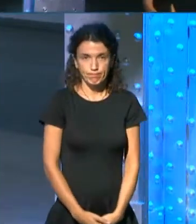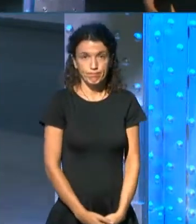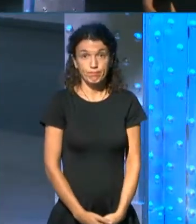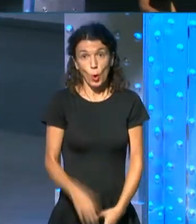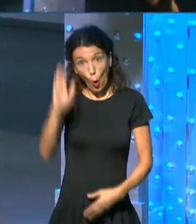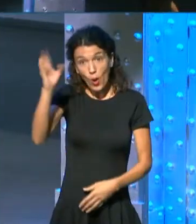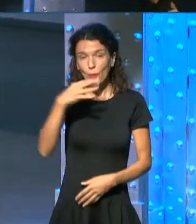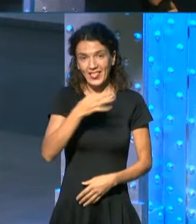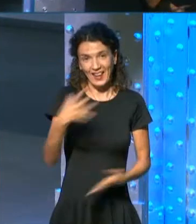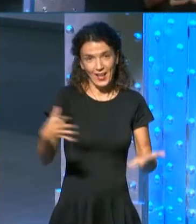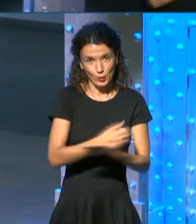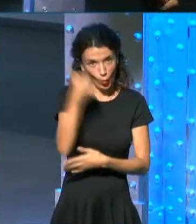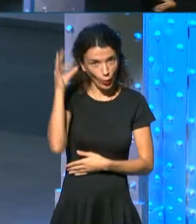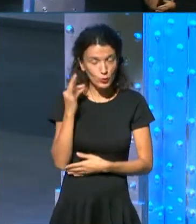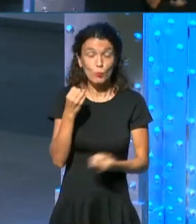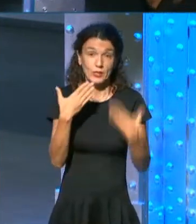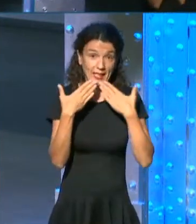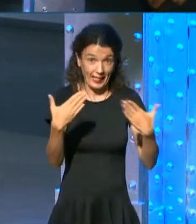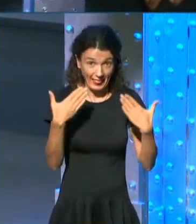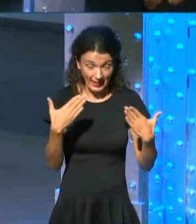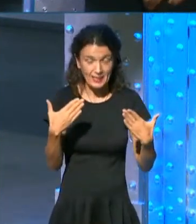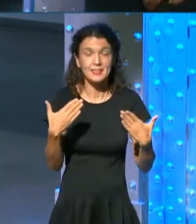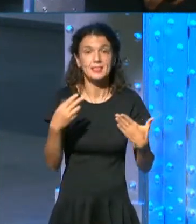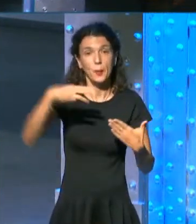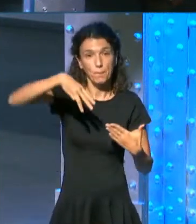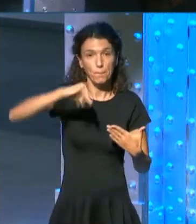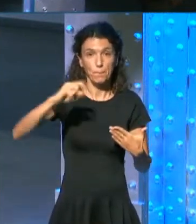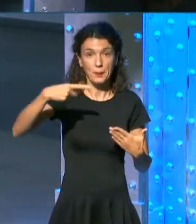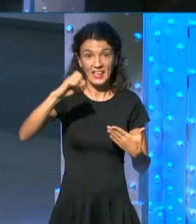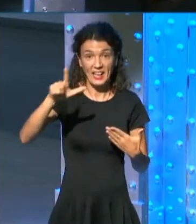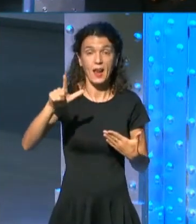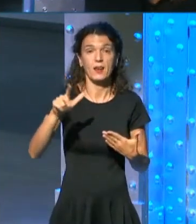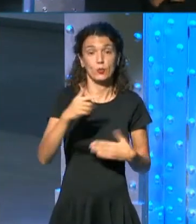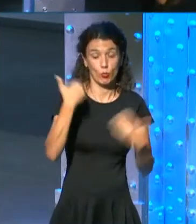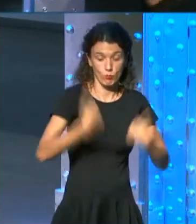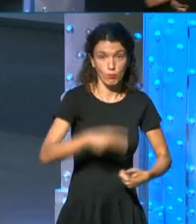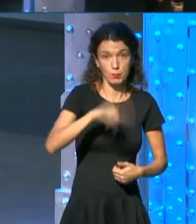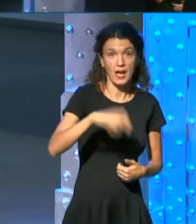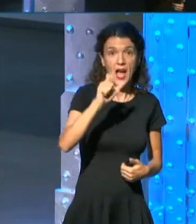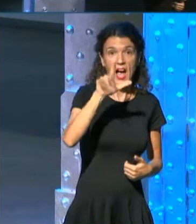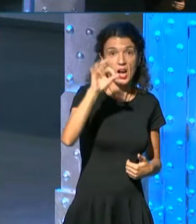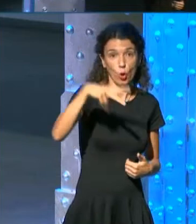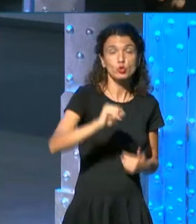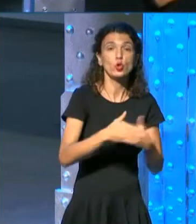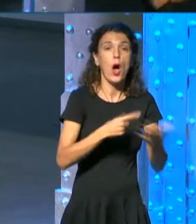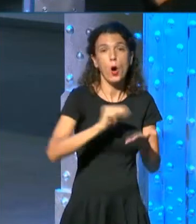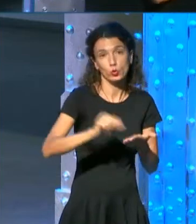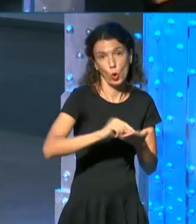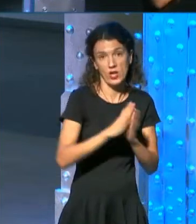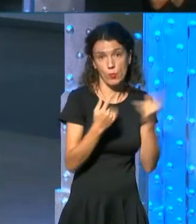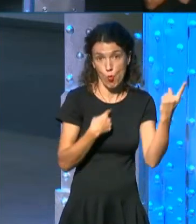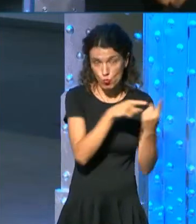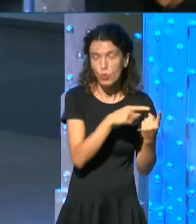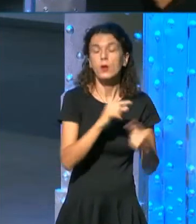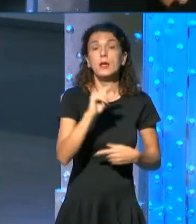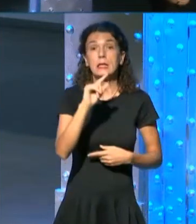Hola, buenas tardes a todos. Muchísimas gracias, Juan Miguel. Soy Alonso Álvarez, uno de los autores del libro. En